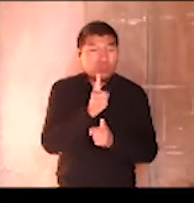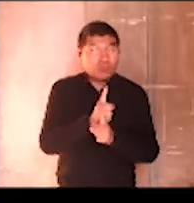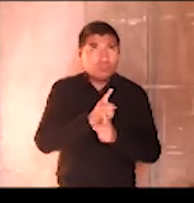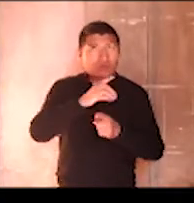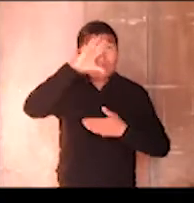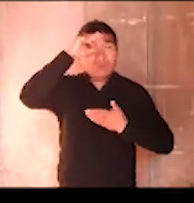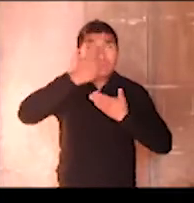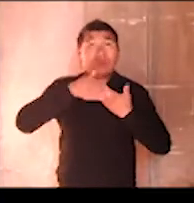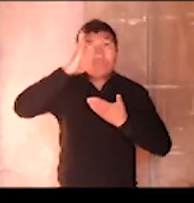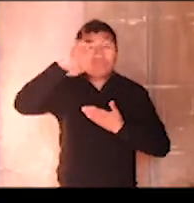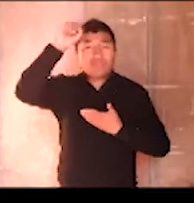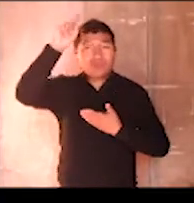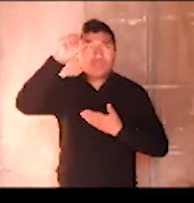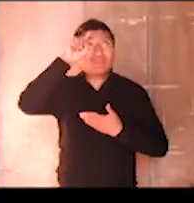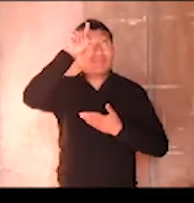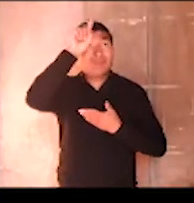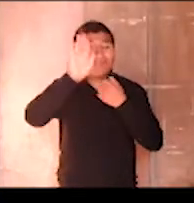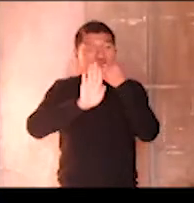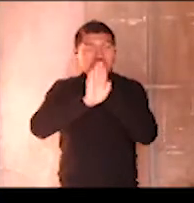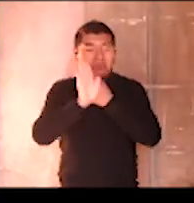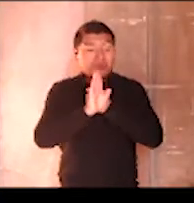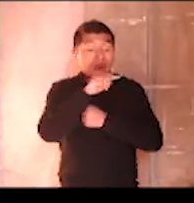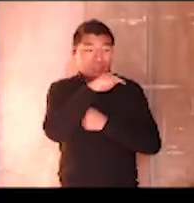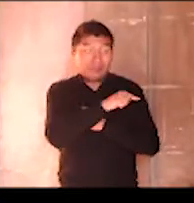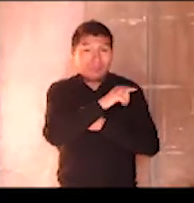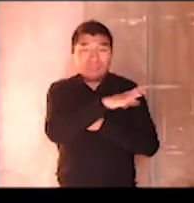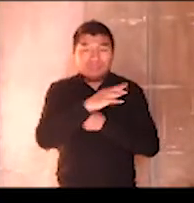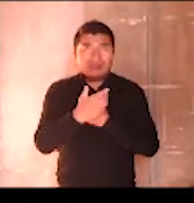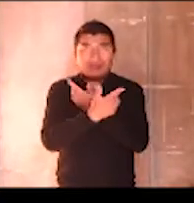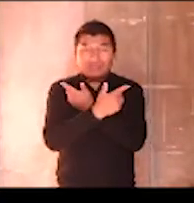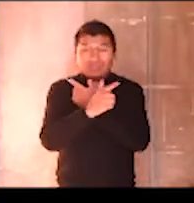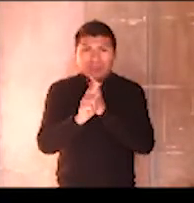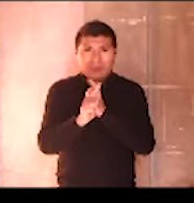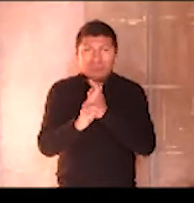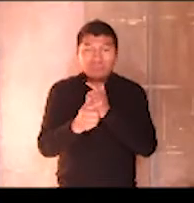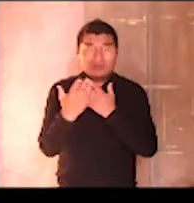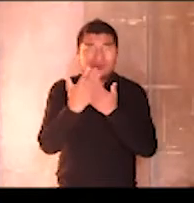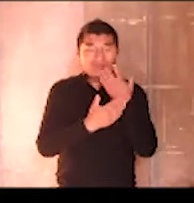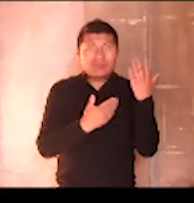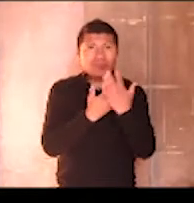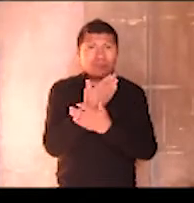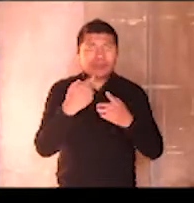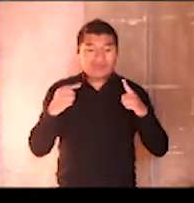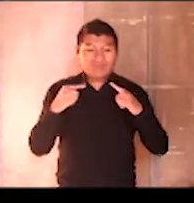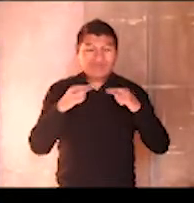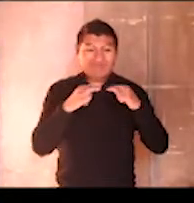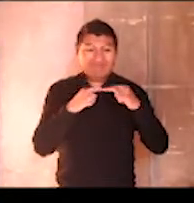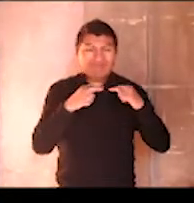de Dios, Él lo protegerá y lo librará de las manos de sus enemigos.